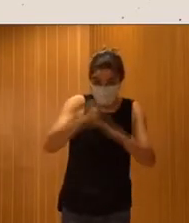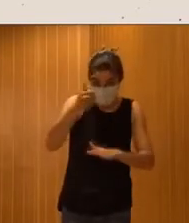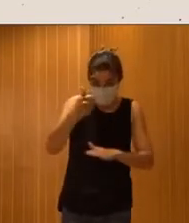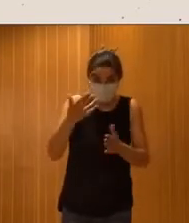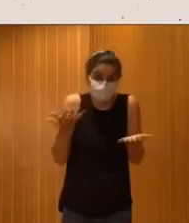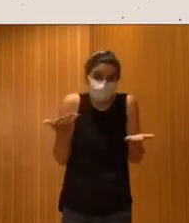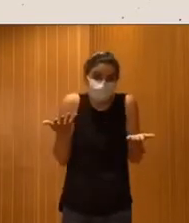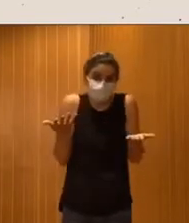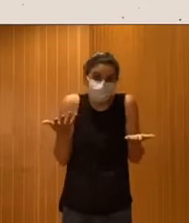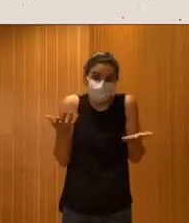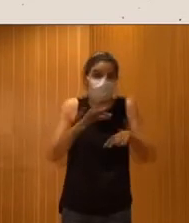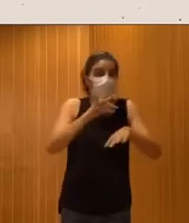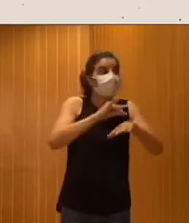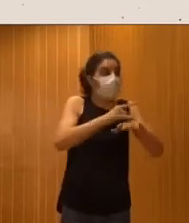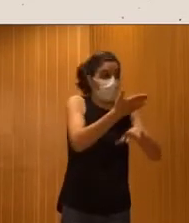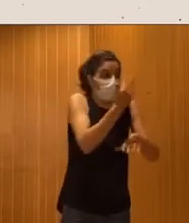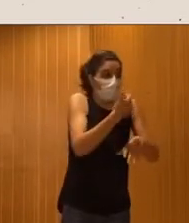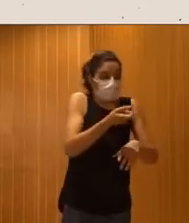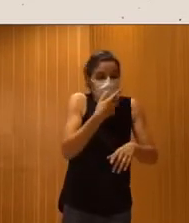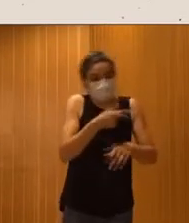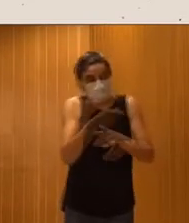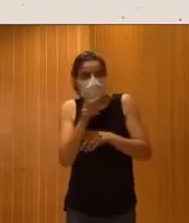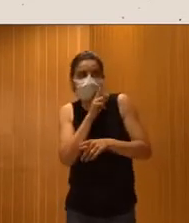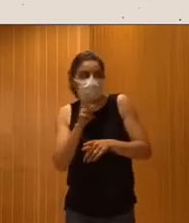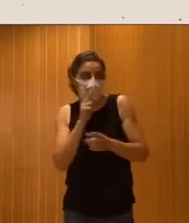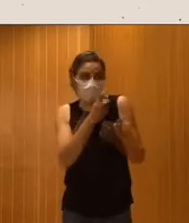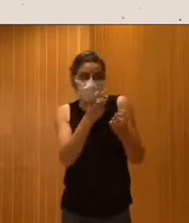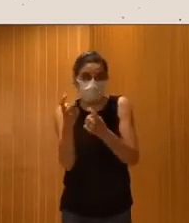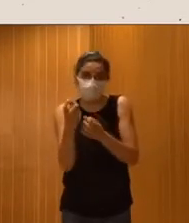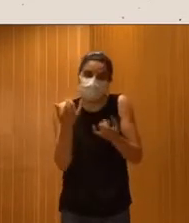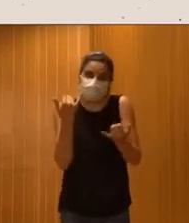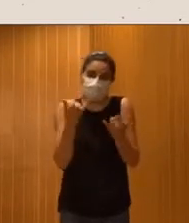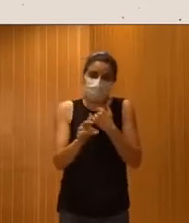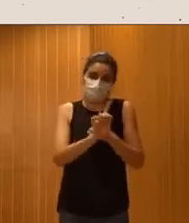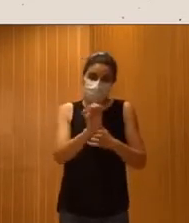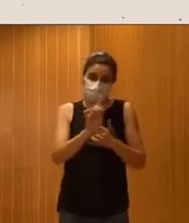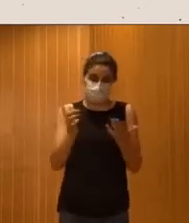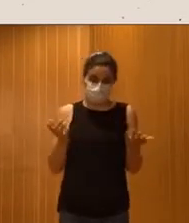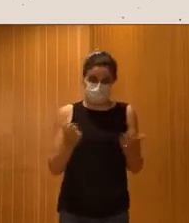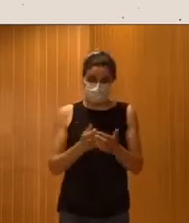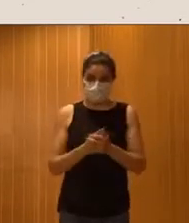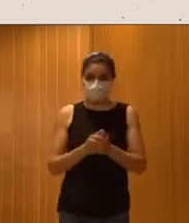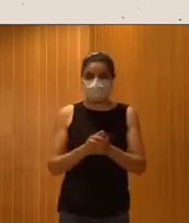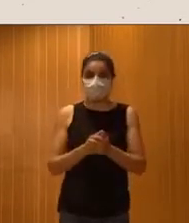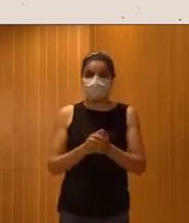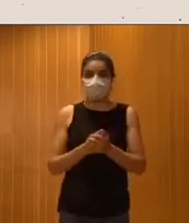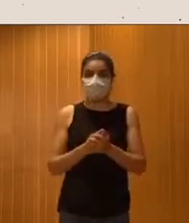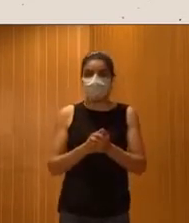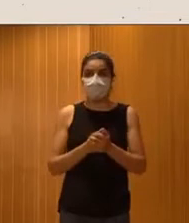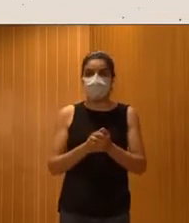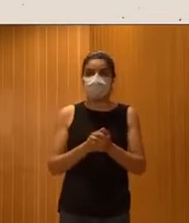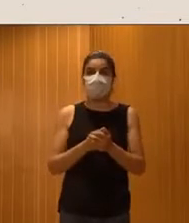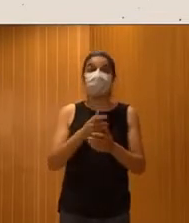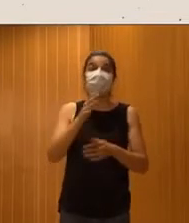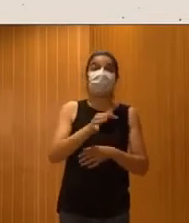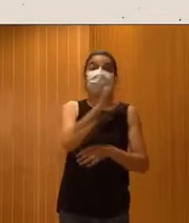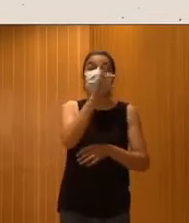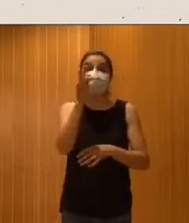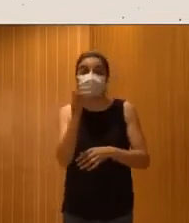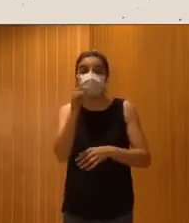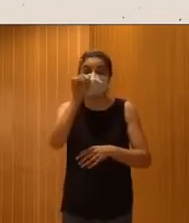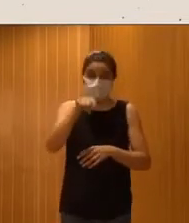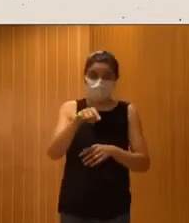son las cosas que pasan cuando utilizamos estos psicotrópicos. Aparte del